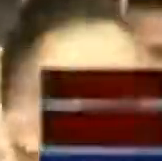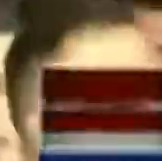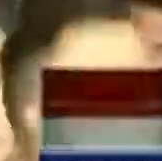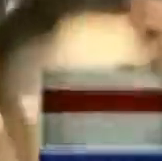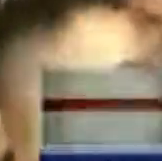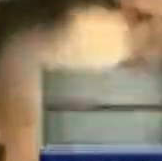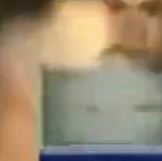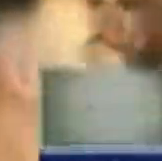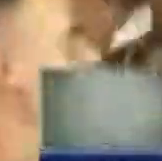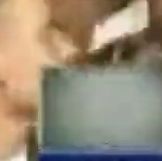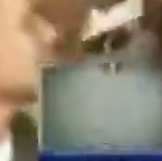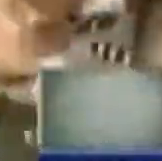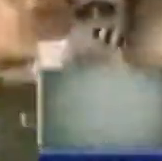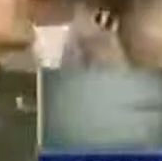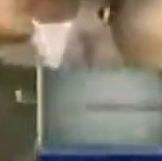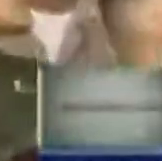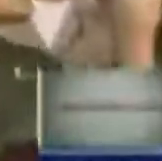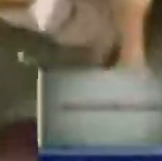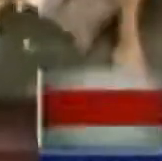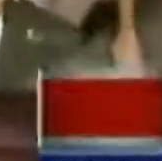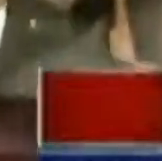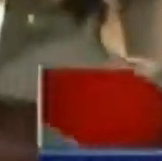Y eso